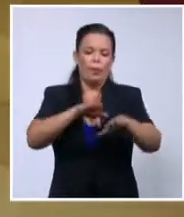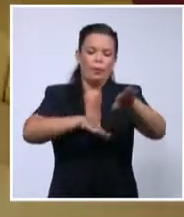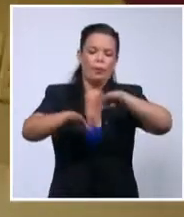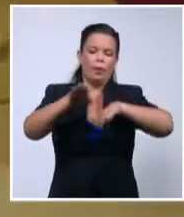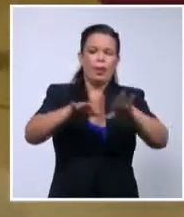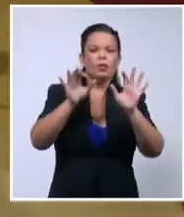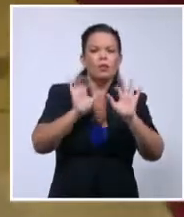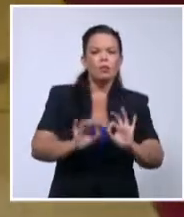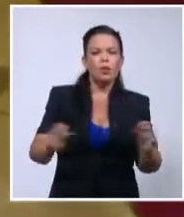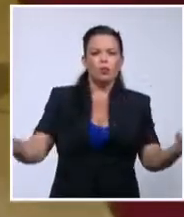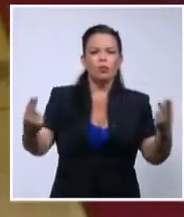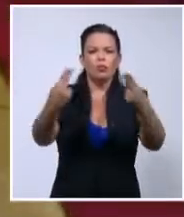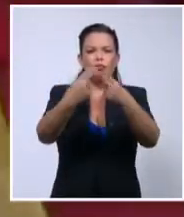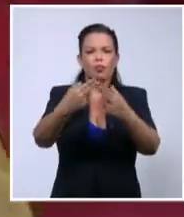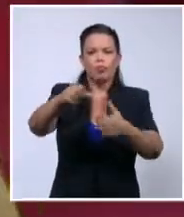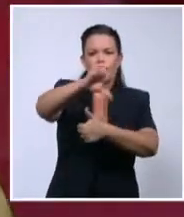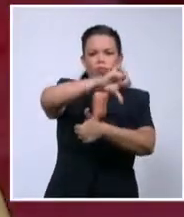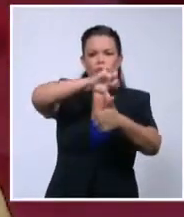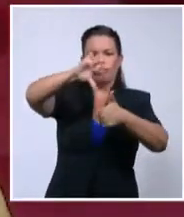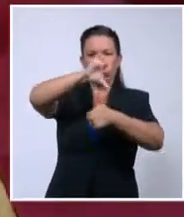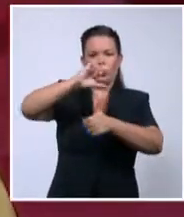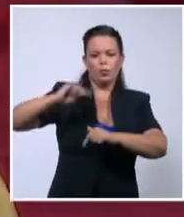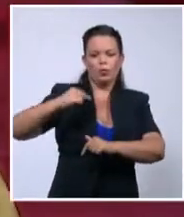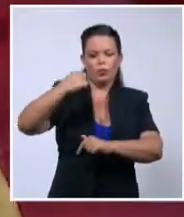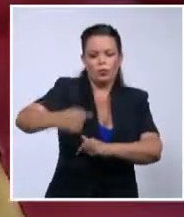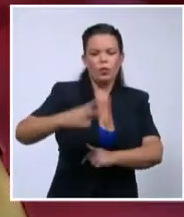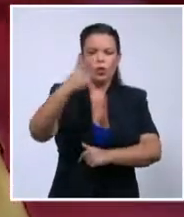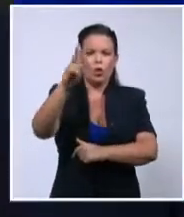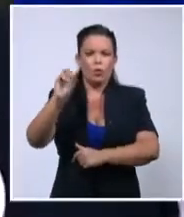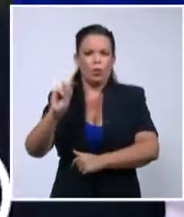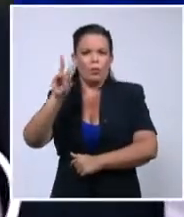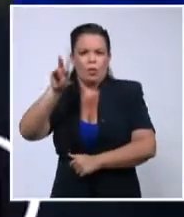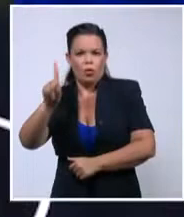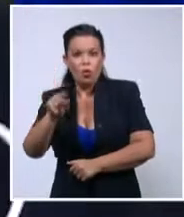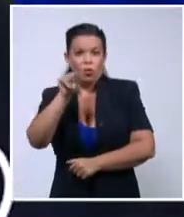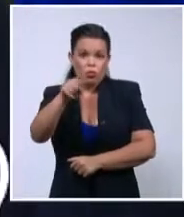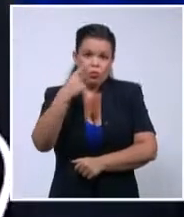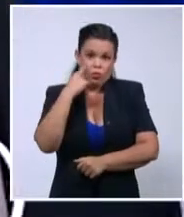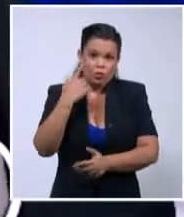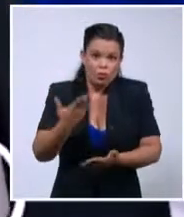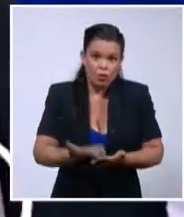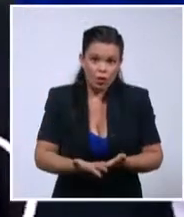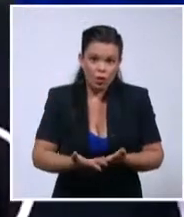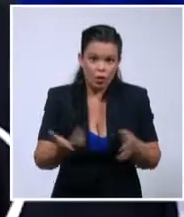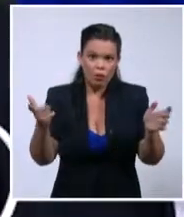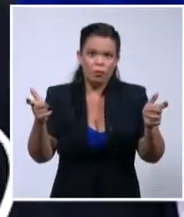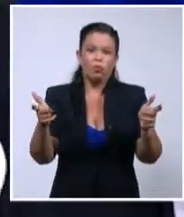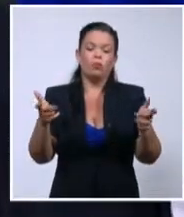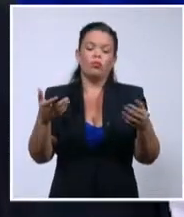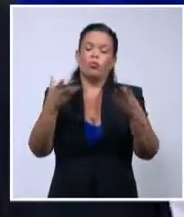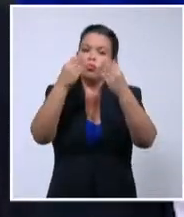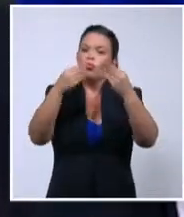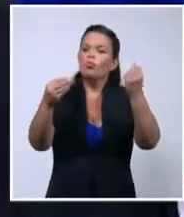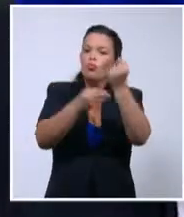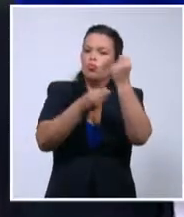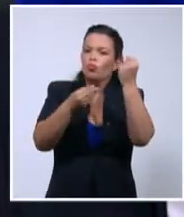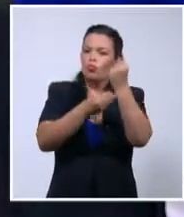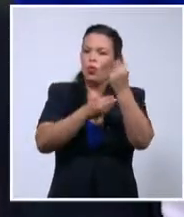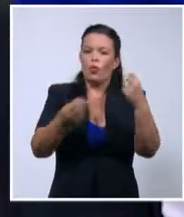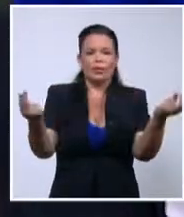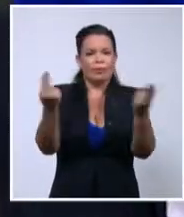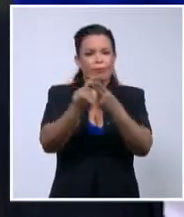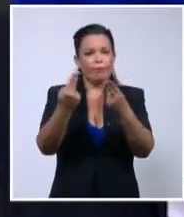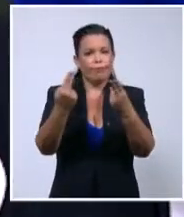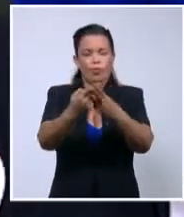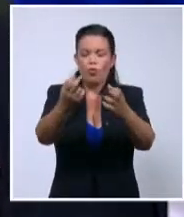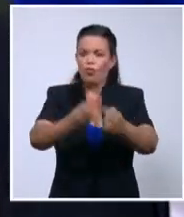Centroamericanos del 2022. Nosotros, como usted ha podido apreciar, hay una gran rivalidad entre los atletas, tanto